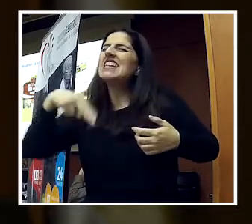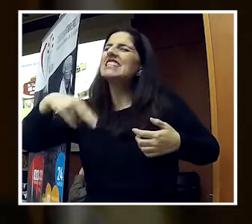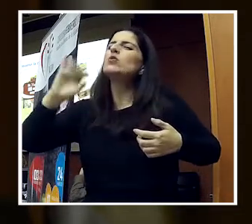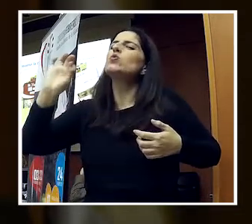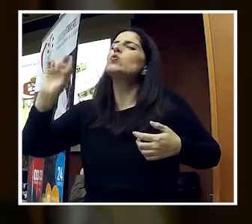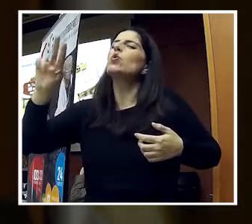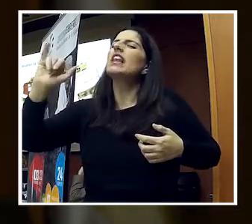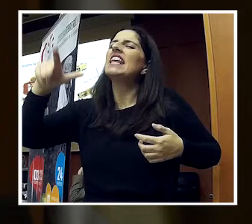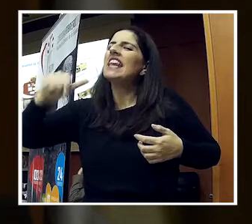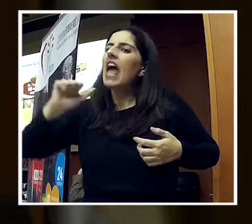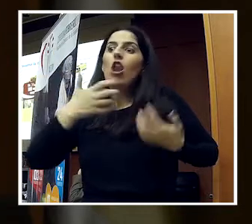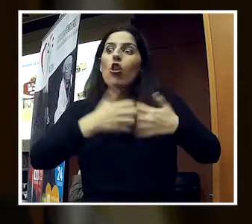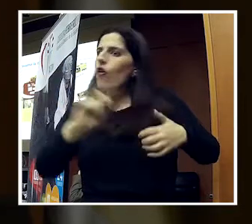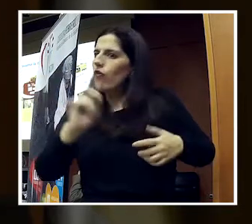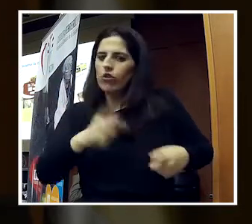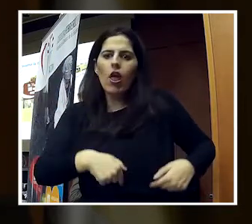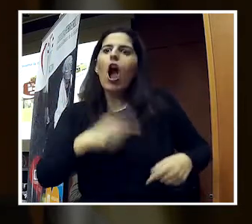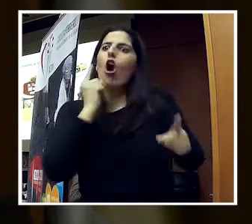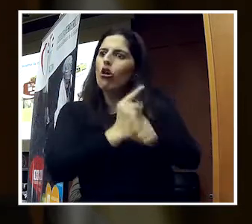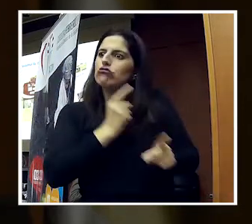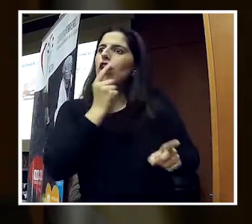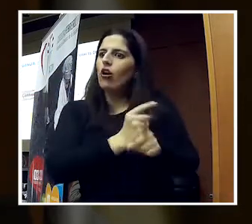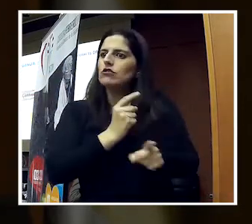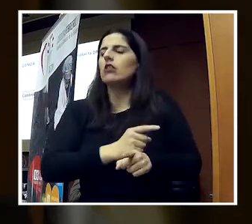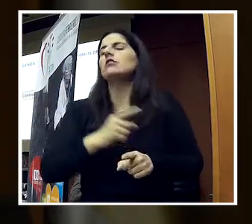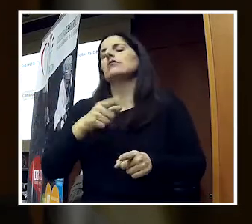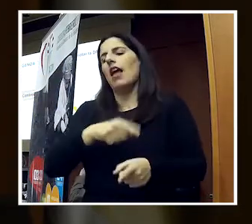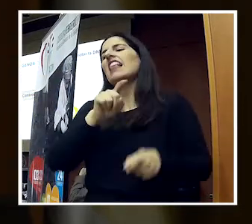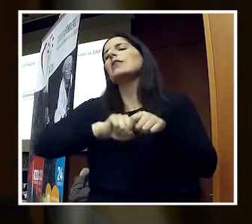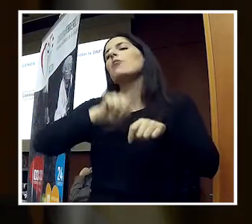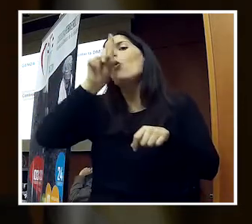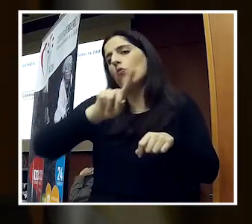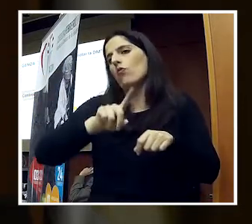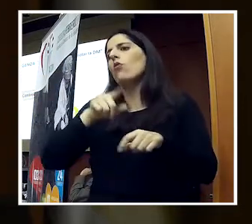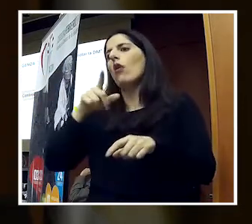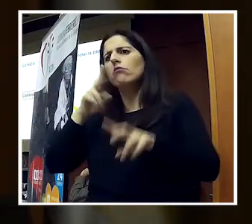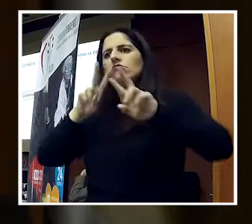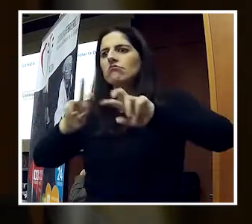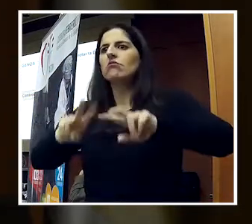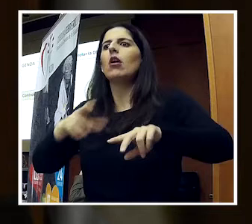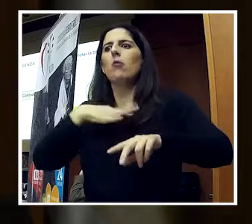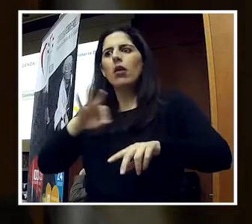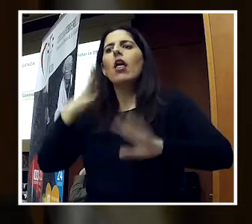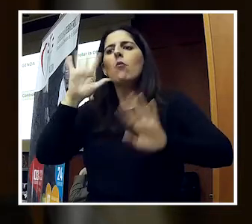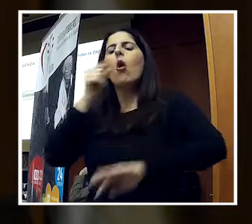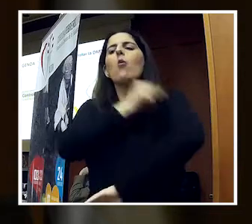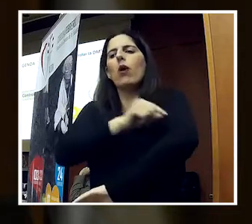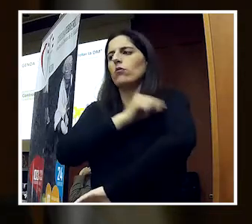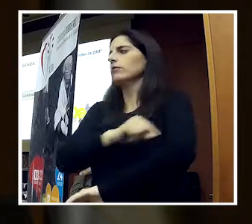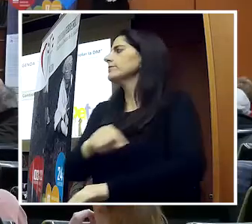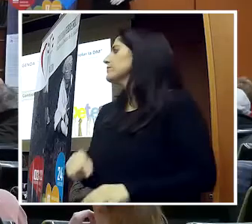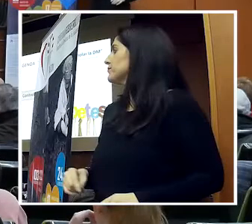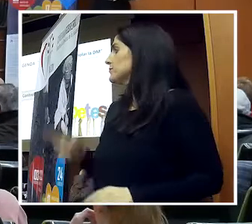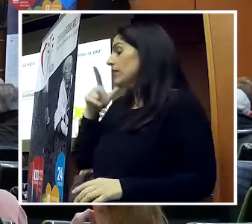1. Pero podemos hacer menos que sobre lo más frecuente, que es la diabetes tipo 2. Y en los 8 últimos minutos que me quedan,